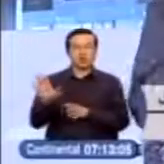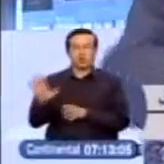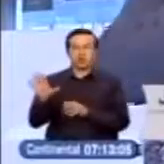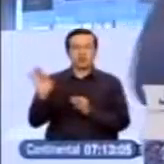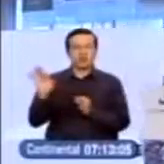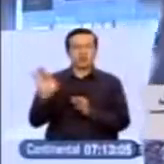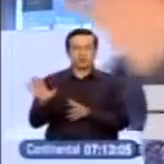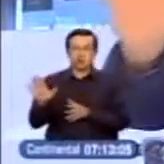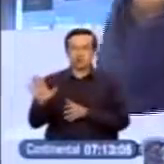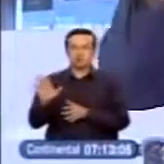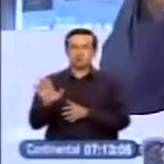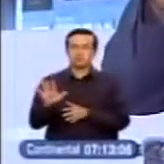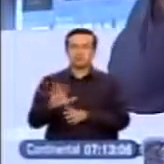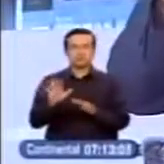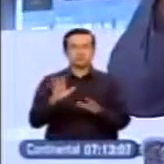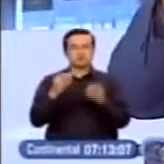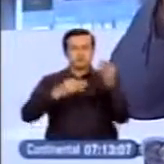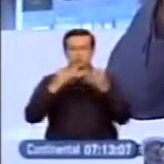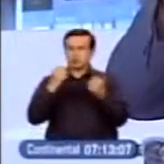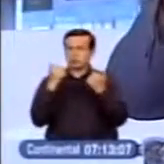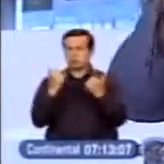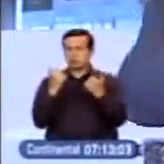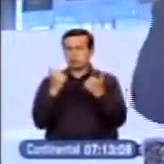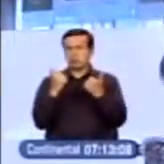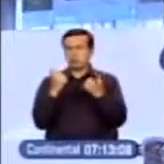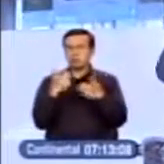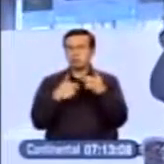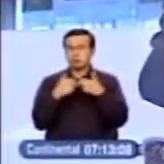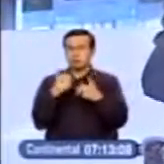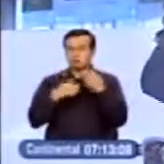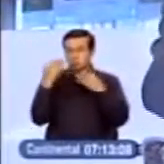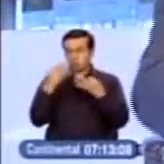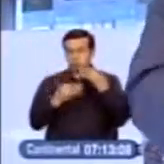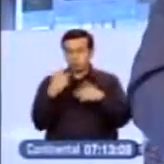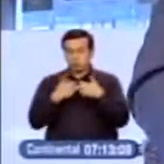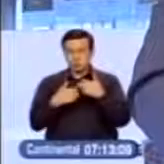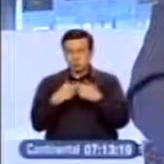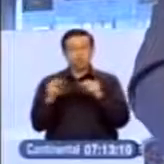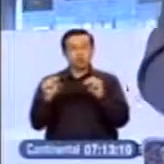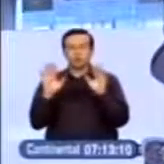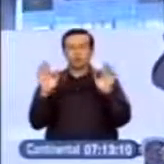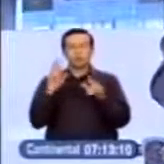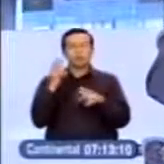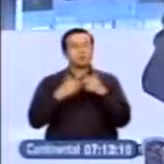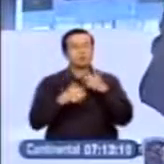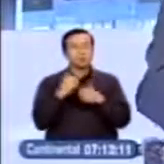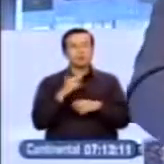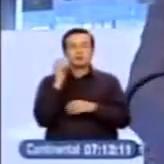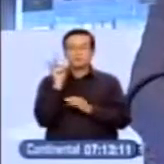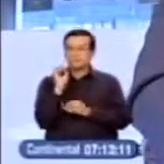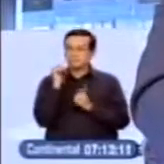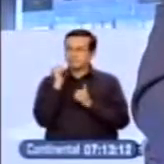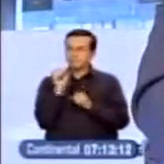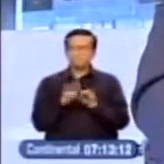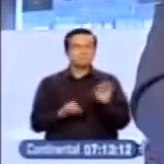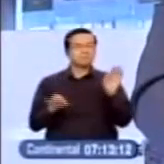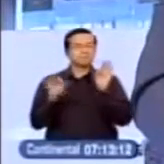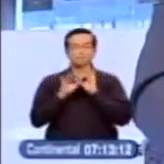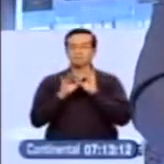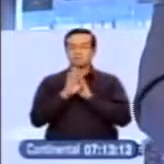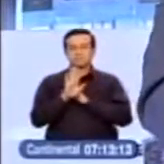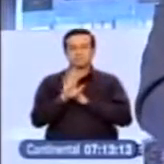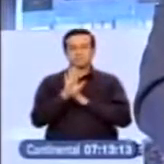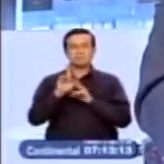logra. Está bien el juzgamiento, pero el problema no es el juzgamiento de esto, el problema es que nos funcione bien esto.